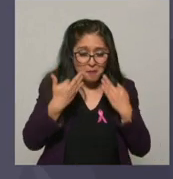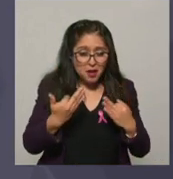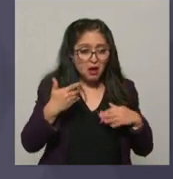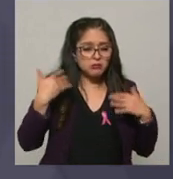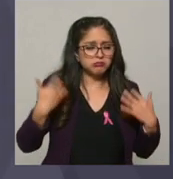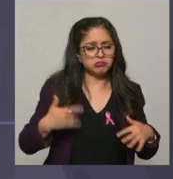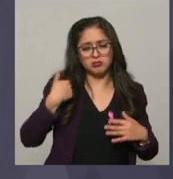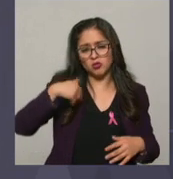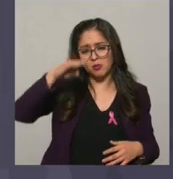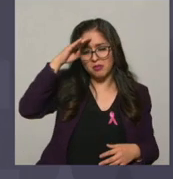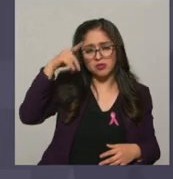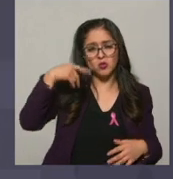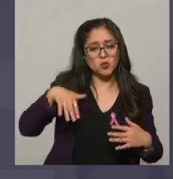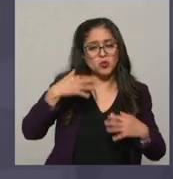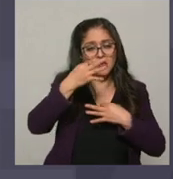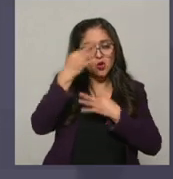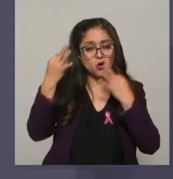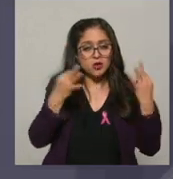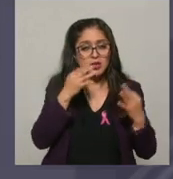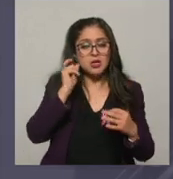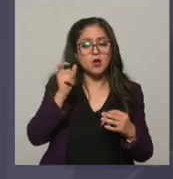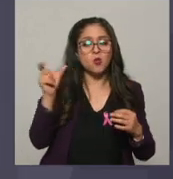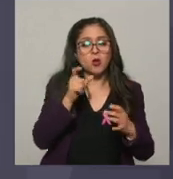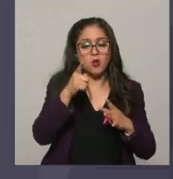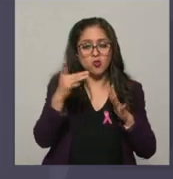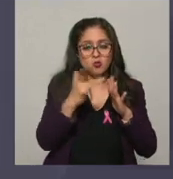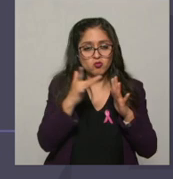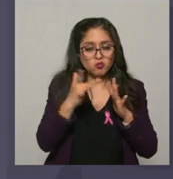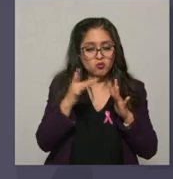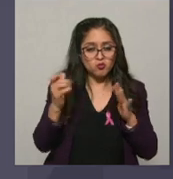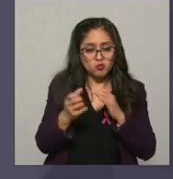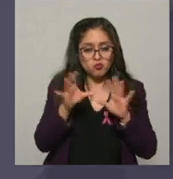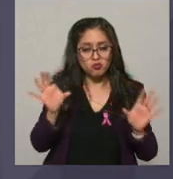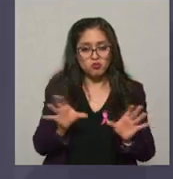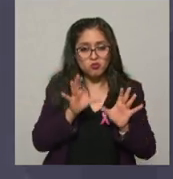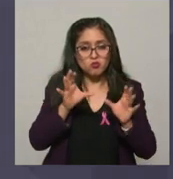buena noticia, desde las benditas redes sociales,